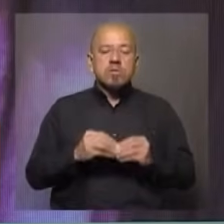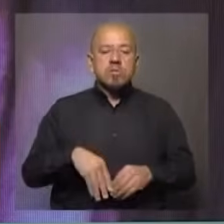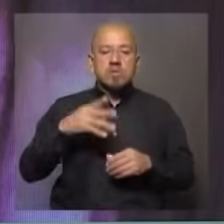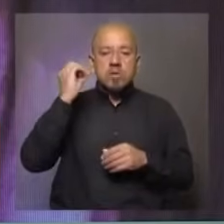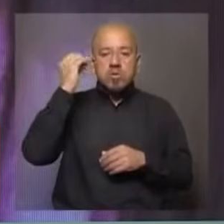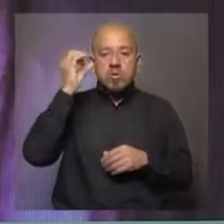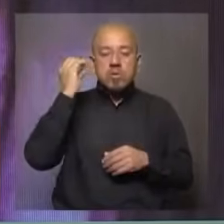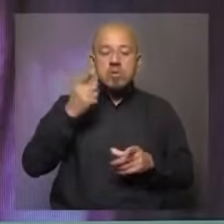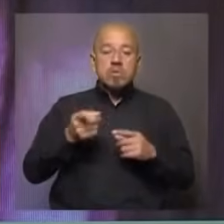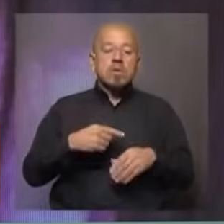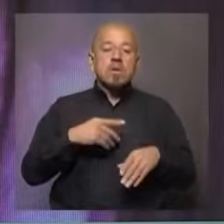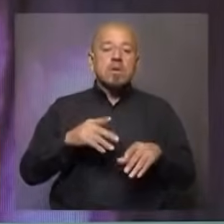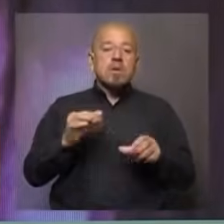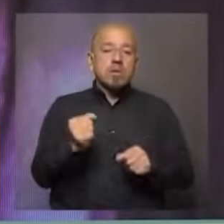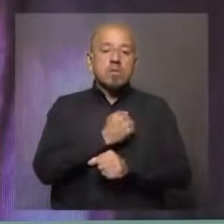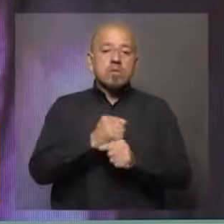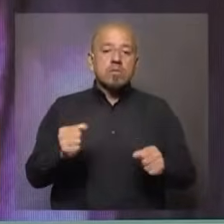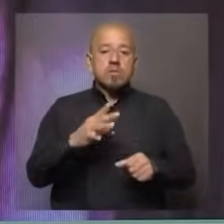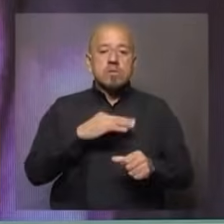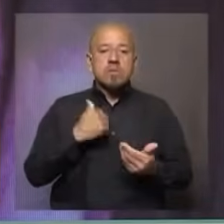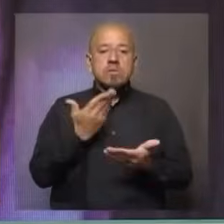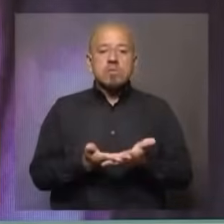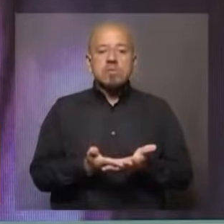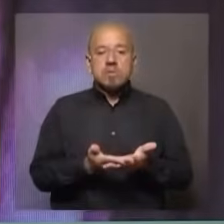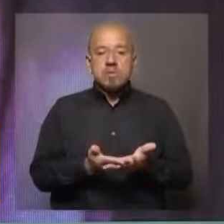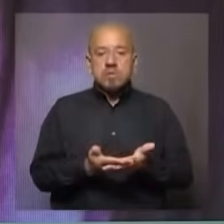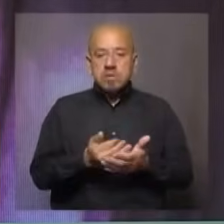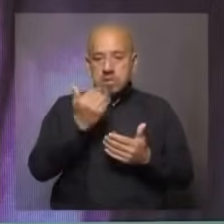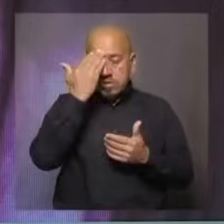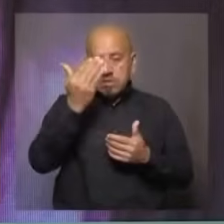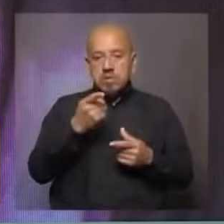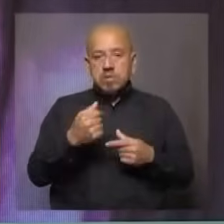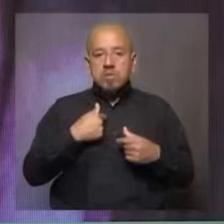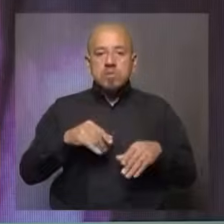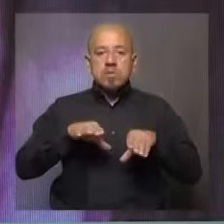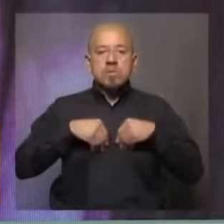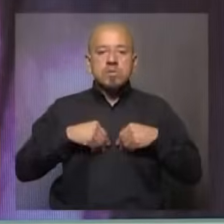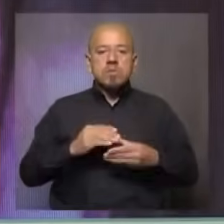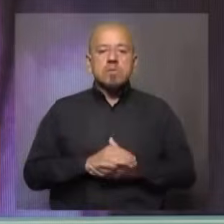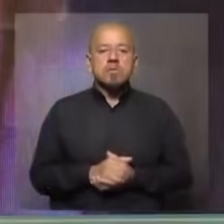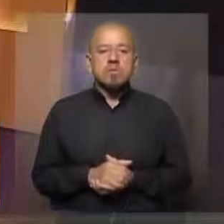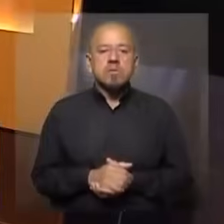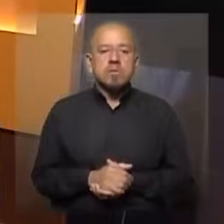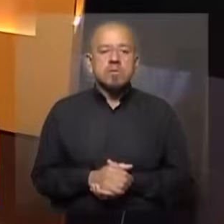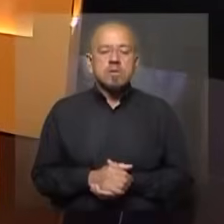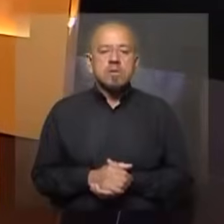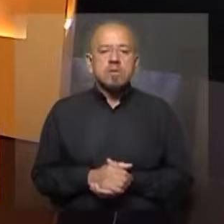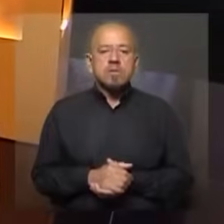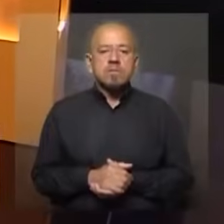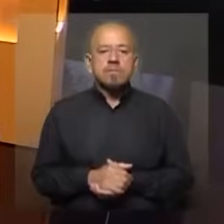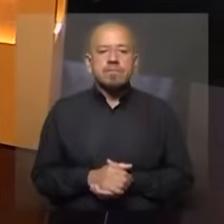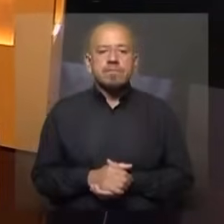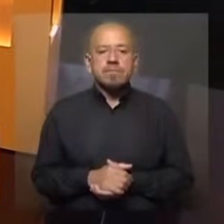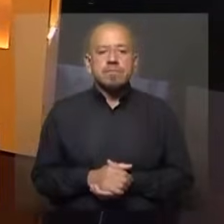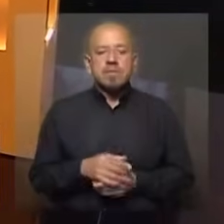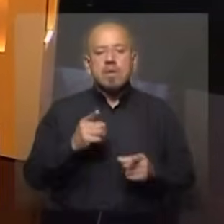nos proclamen, digamos. Hay una propuesta del Frente Amplio que yo estoy aceptando. Cose, usted dijo el fin de semana y también en